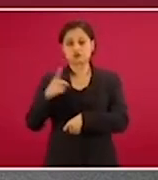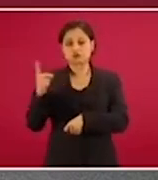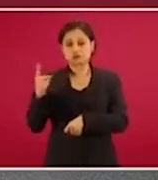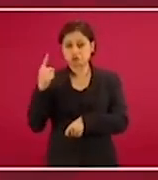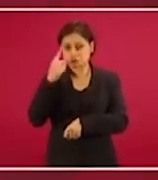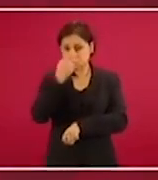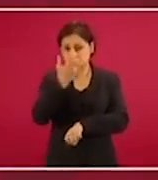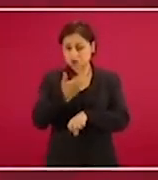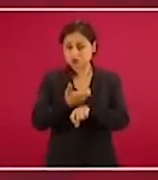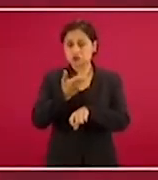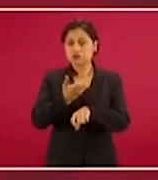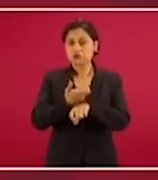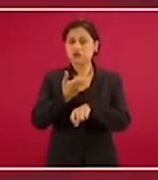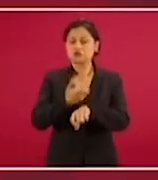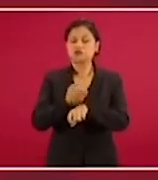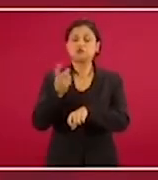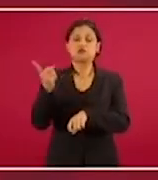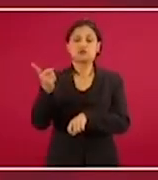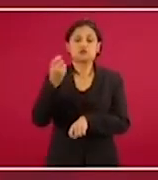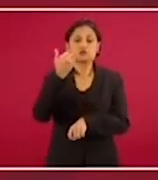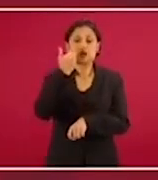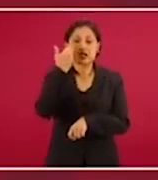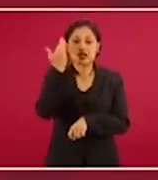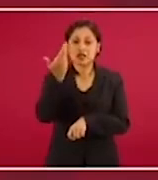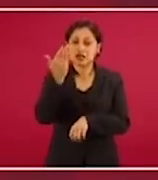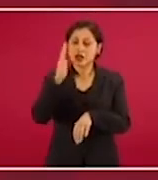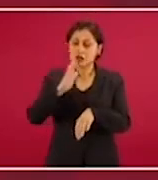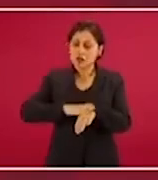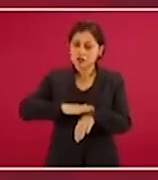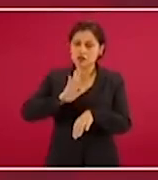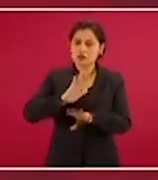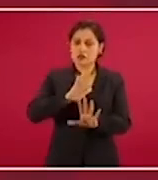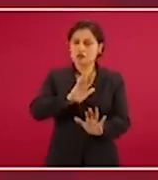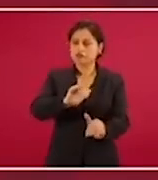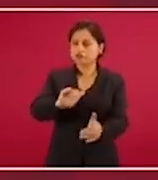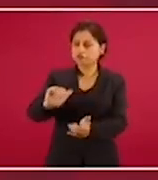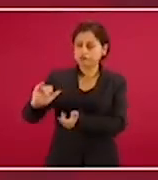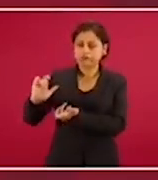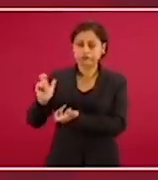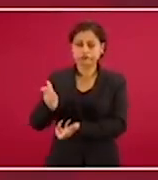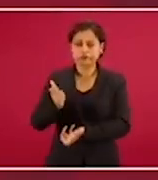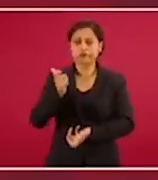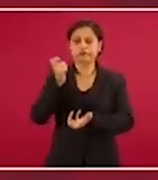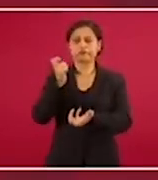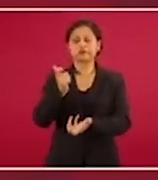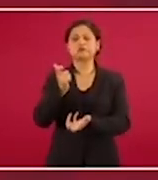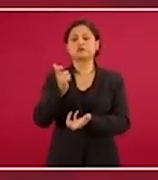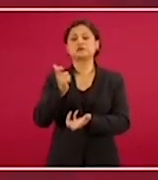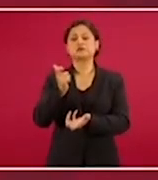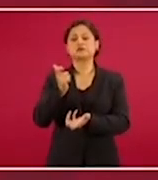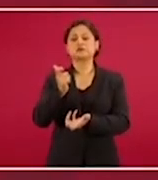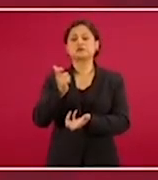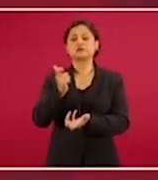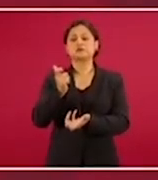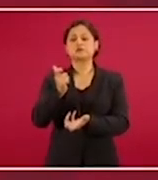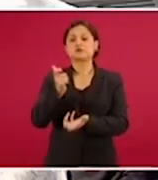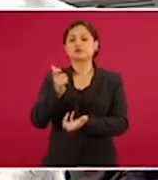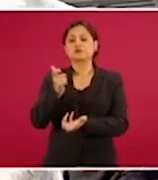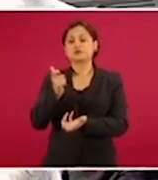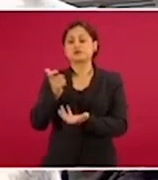más recursos. El Tesoro desde hace algunos días y